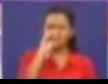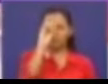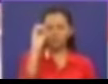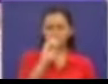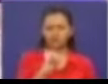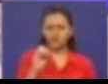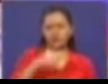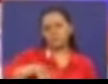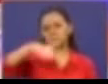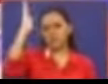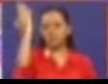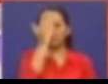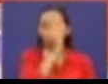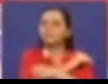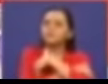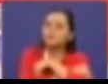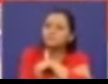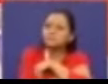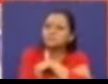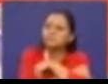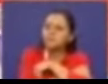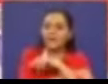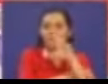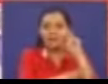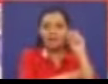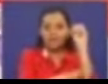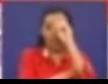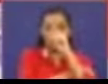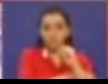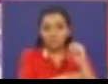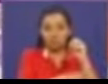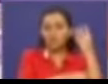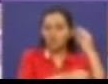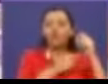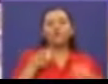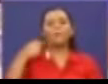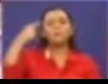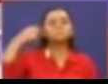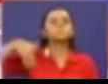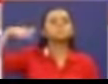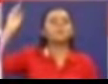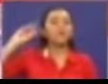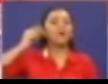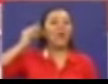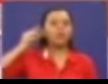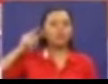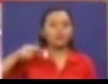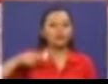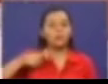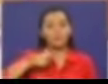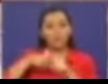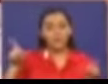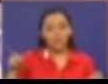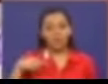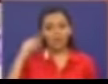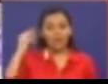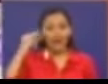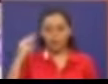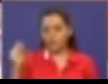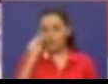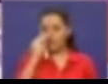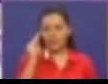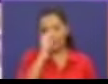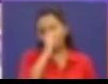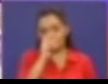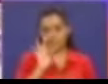siguen por televisión, solo 30% por radio. Me sorprendió, ¿eh? Yo creía que la mayoría no seguía por radio. Pero sobre todo los que nos siguen por radio y no pueden ver estos